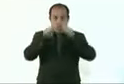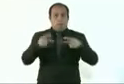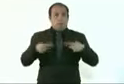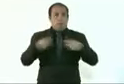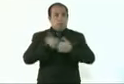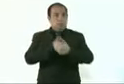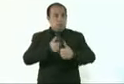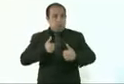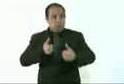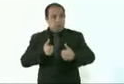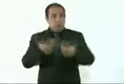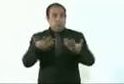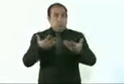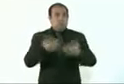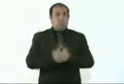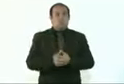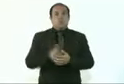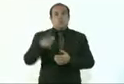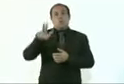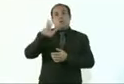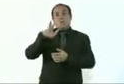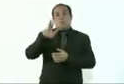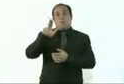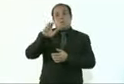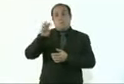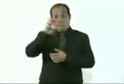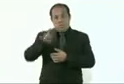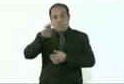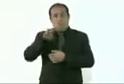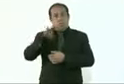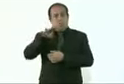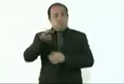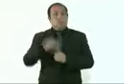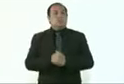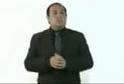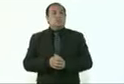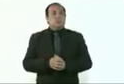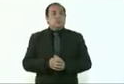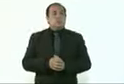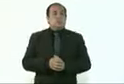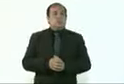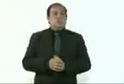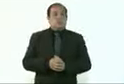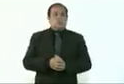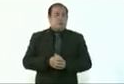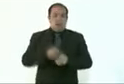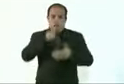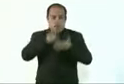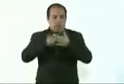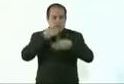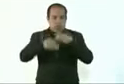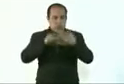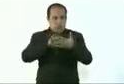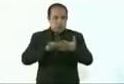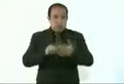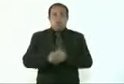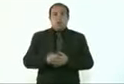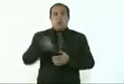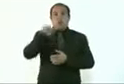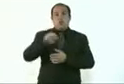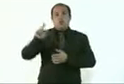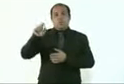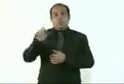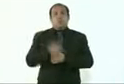rezagados, se realizarán el miércoles 19, ya no leo todas las letras, el jueves 20,